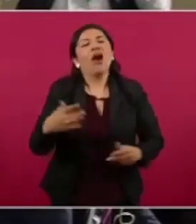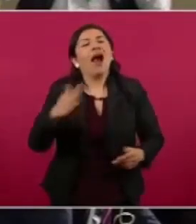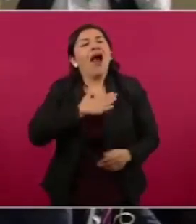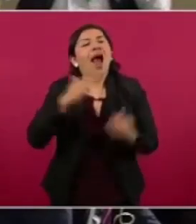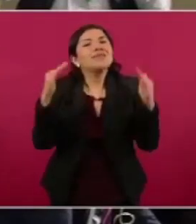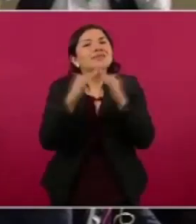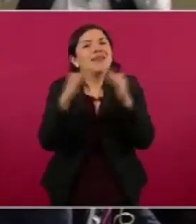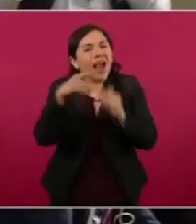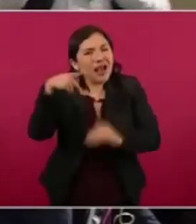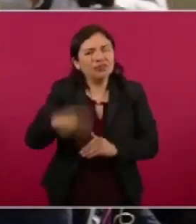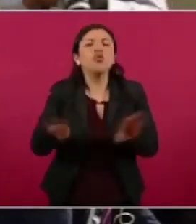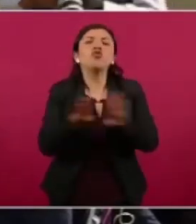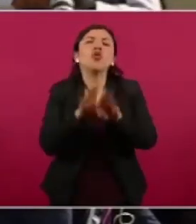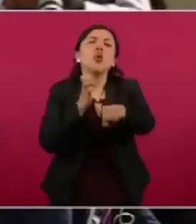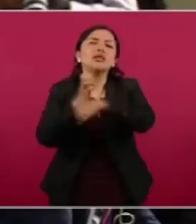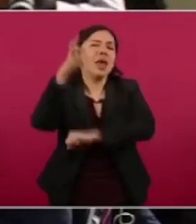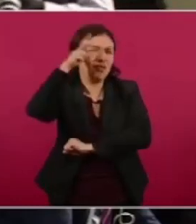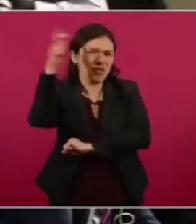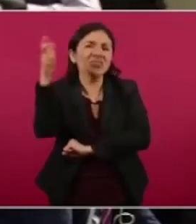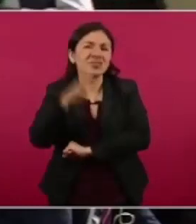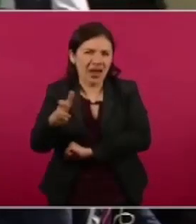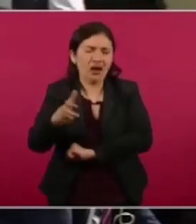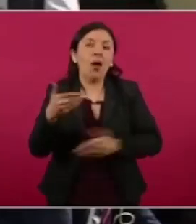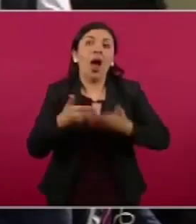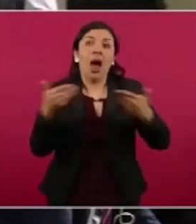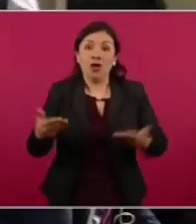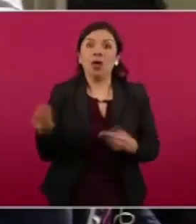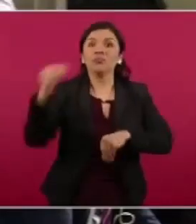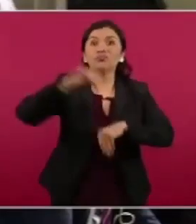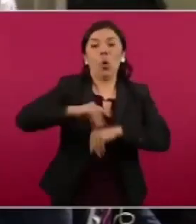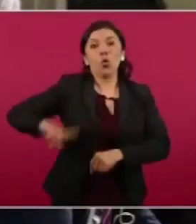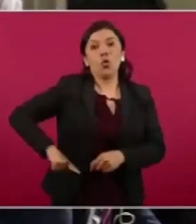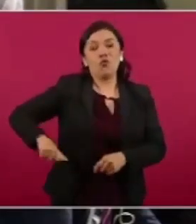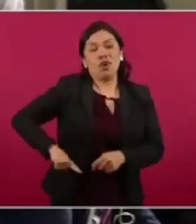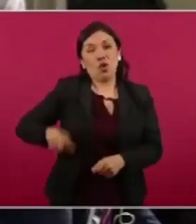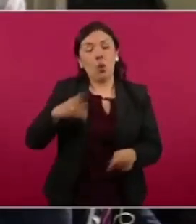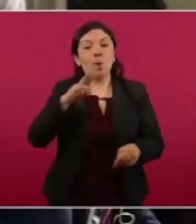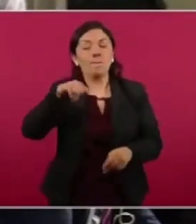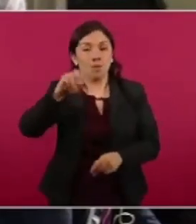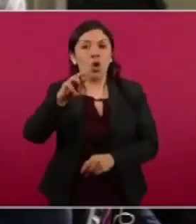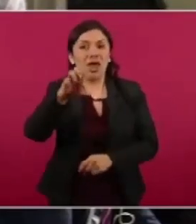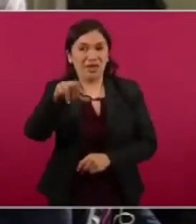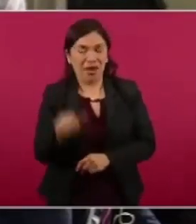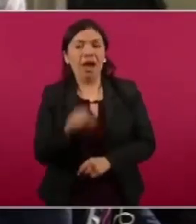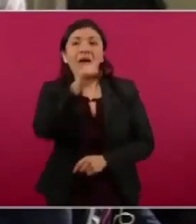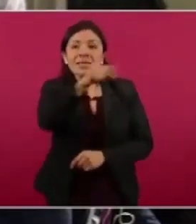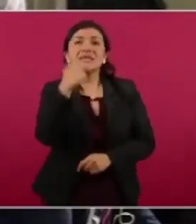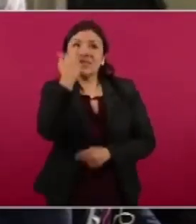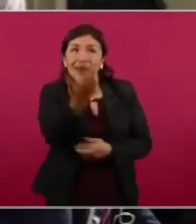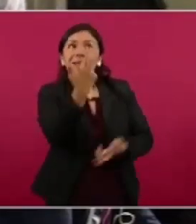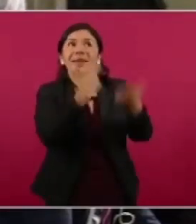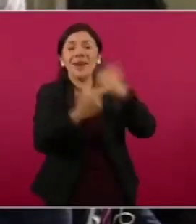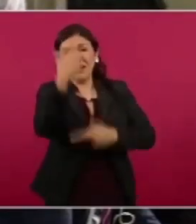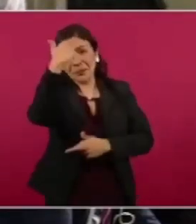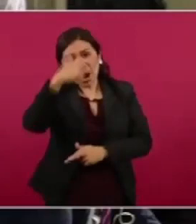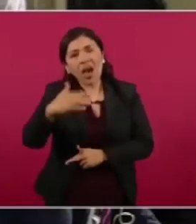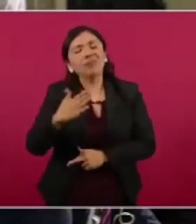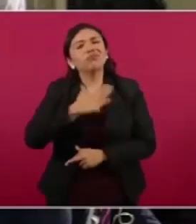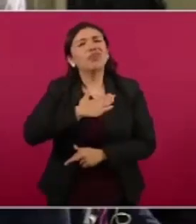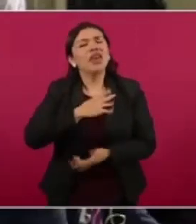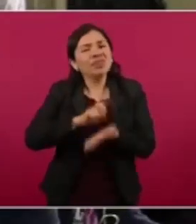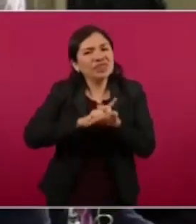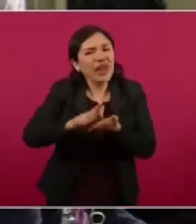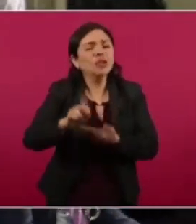es el estado de Hidalgo, que ahorita va a gobernar Morena, y quieren regresar a participar a sus derechos